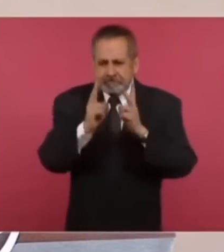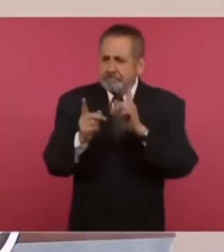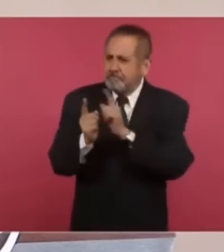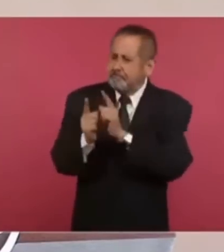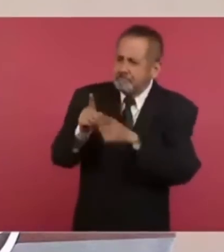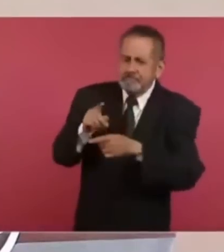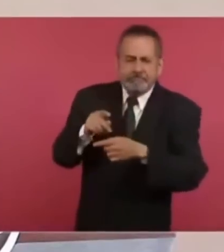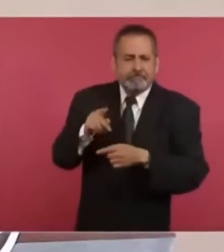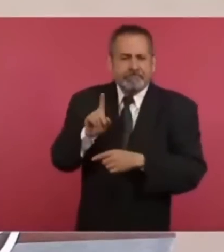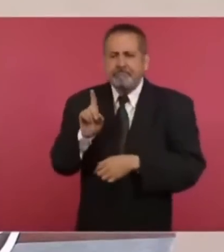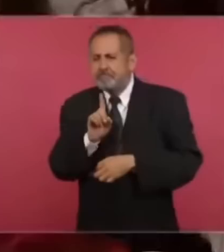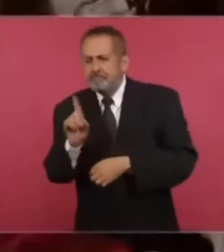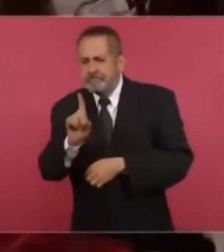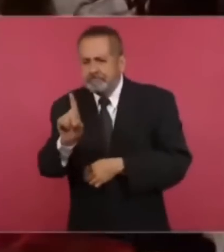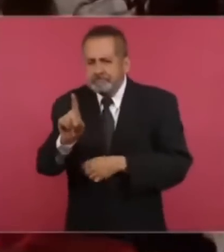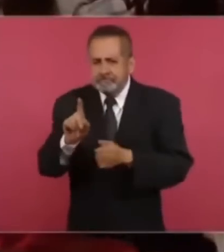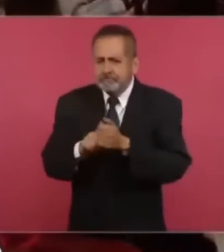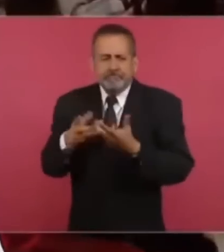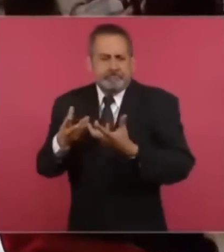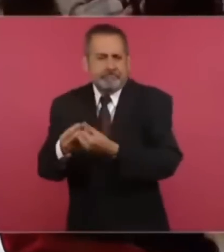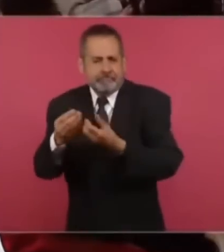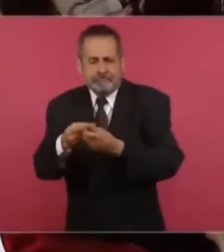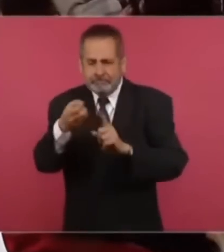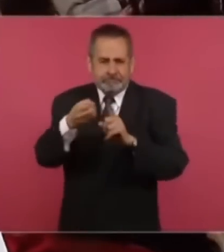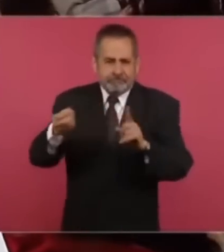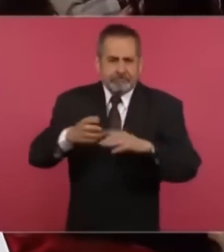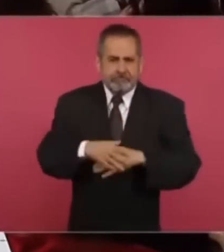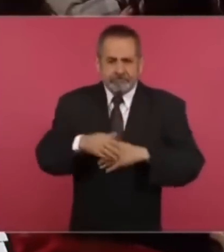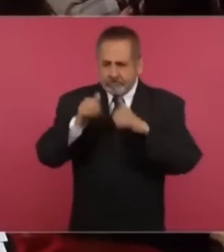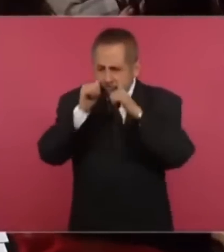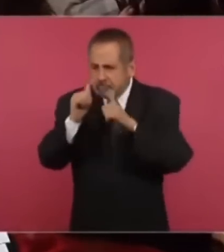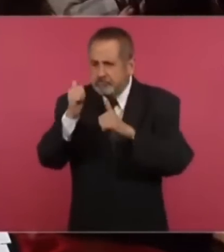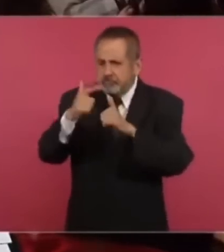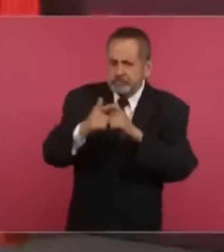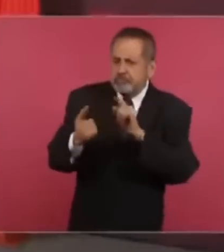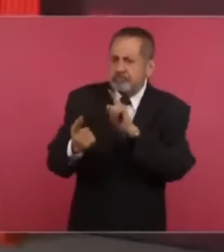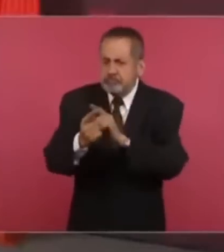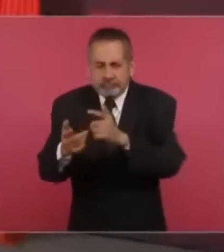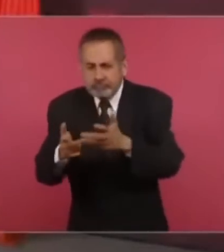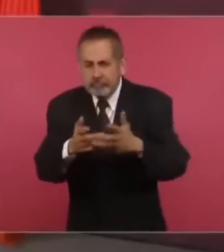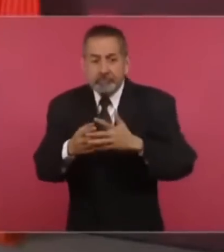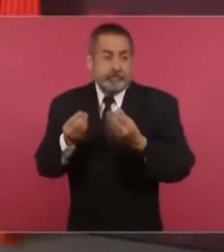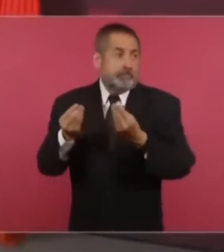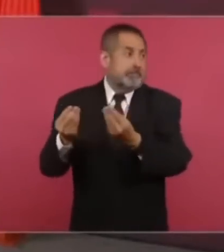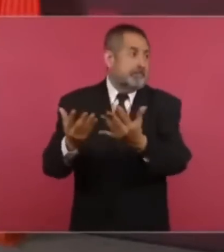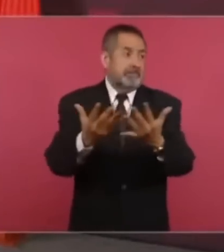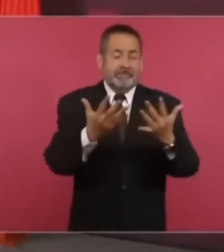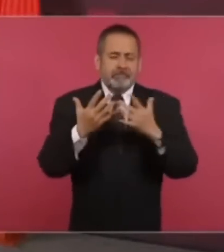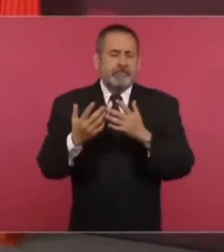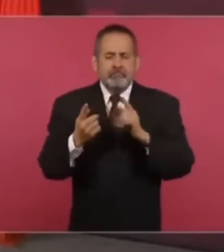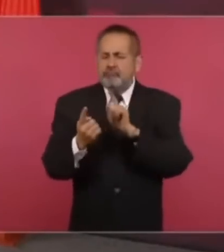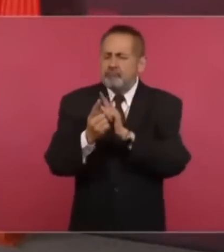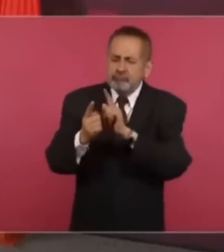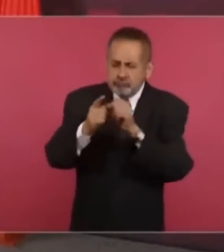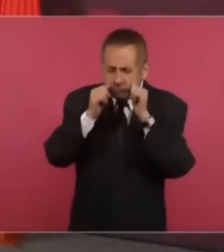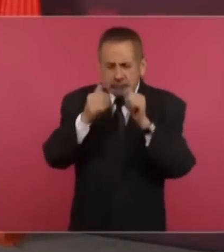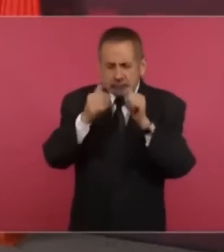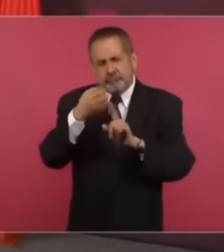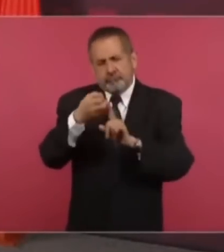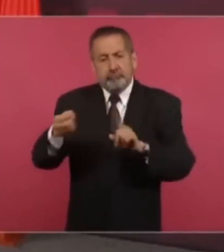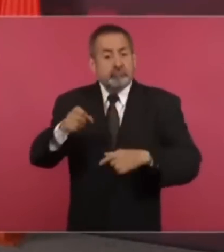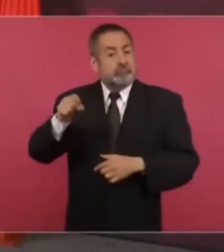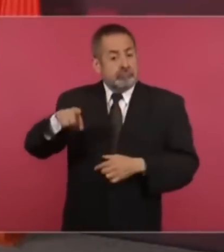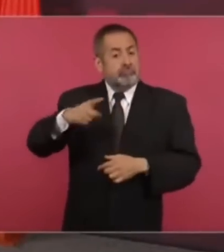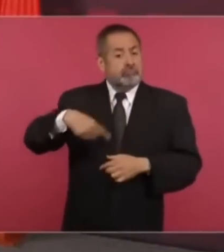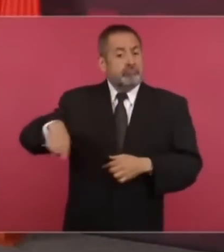pasar, hasta para que se atienda a una persona, tanto movimiento, pues las